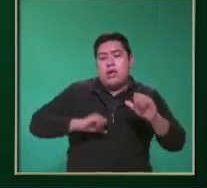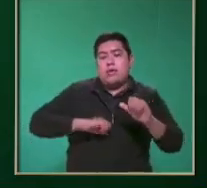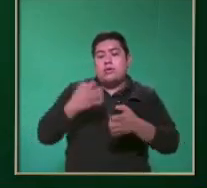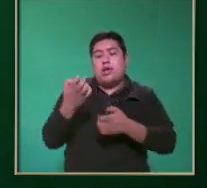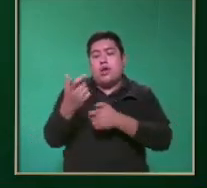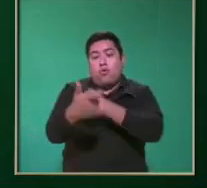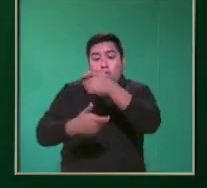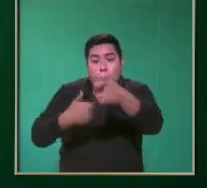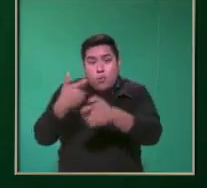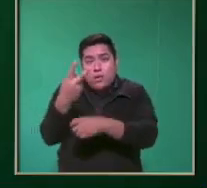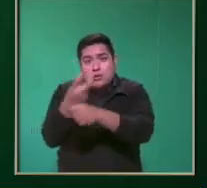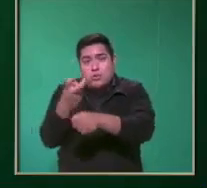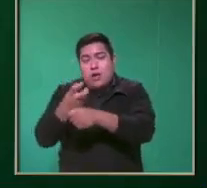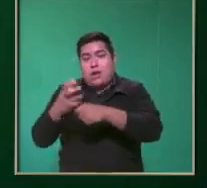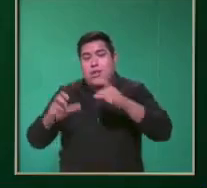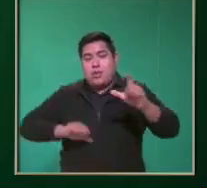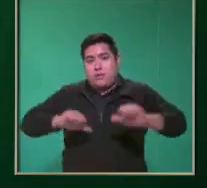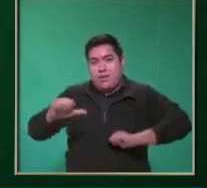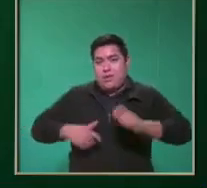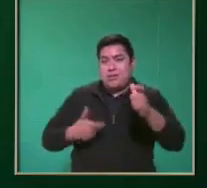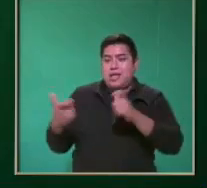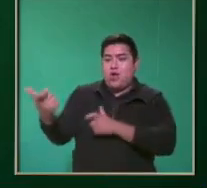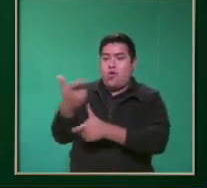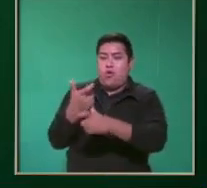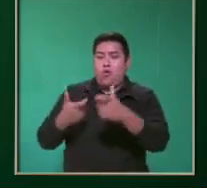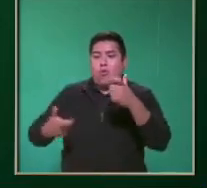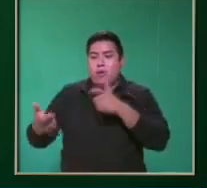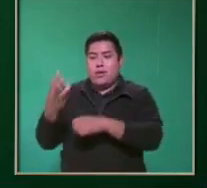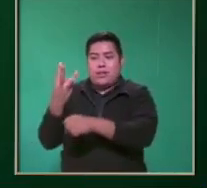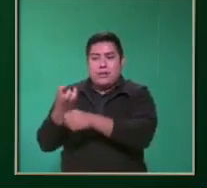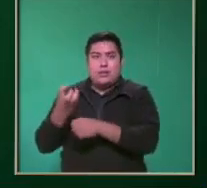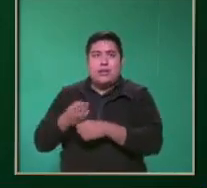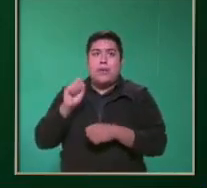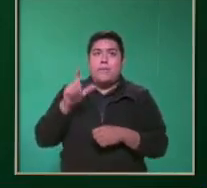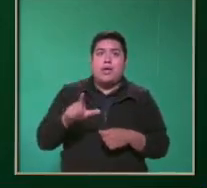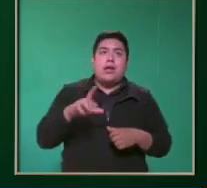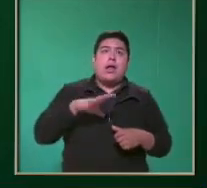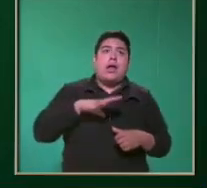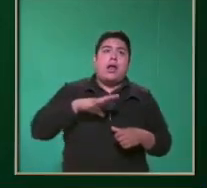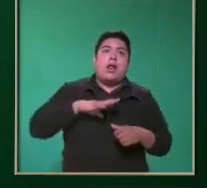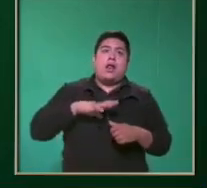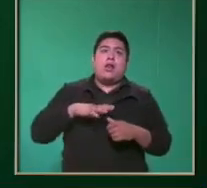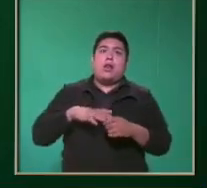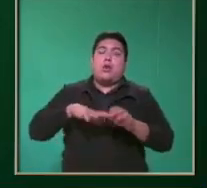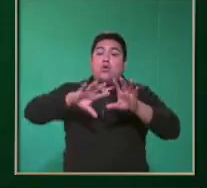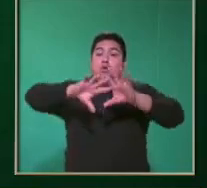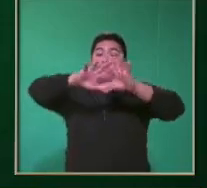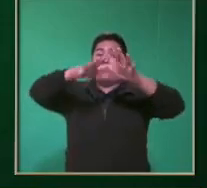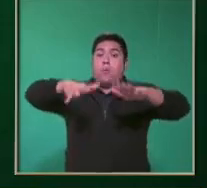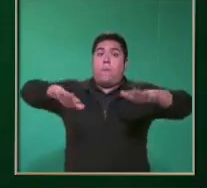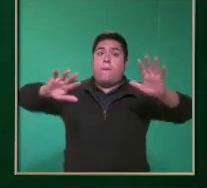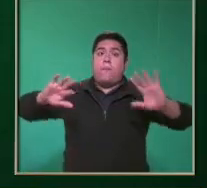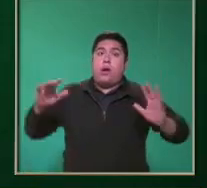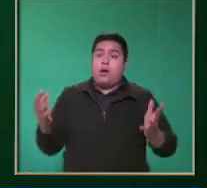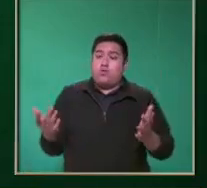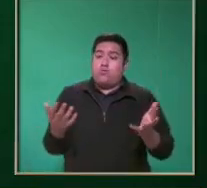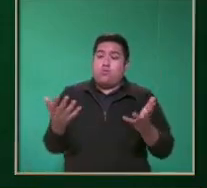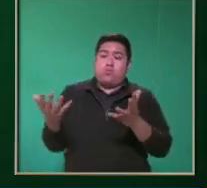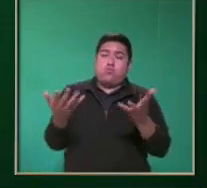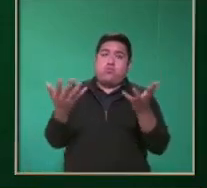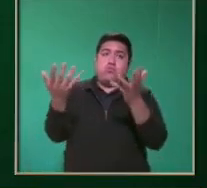secundarios y terciarios. También aparecen en la troposfera la evaporación de los océanos, también se da aquí en esta